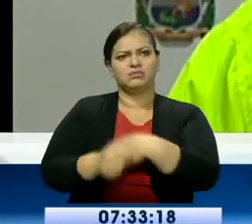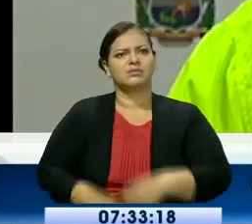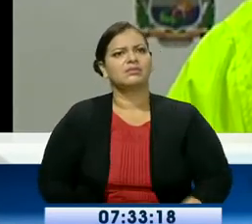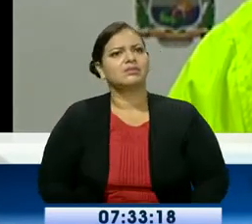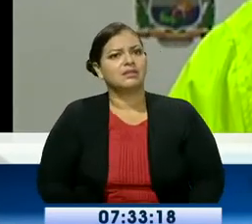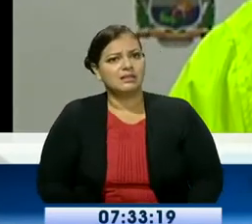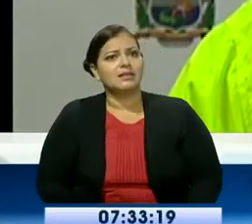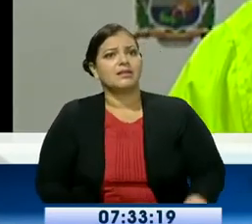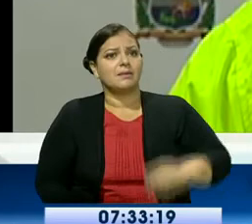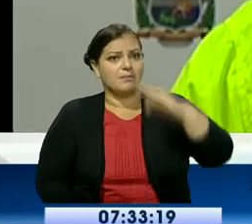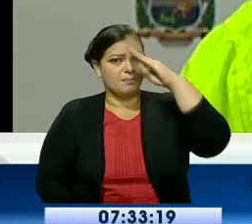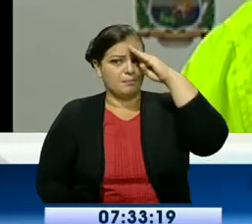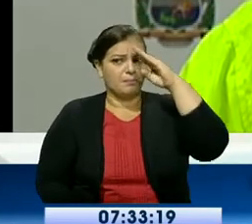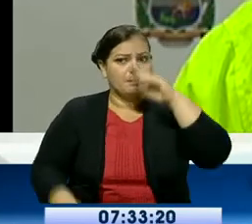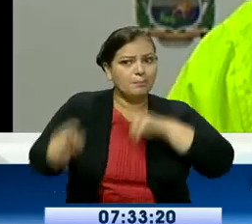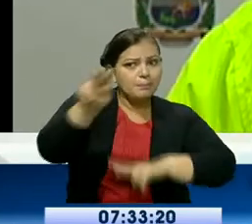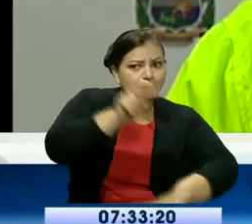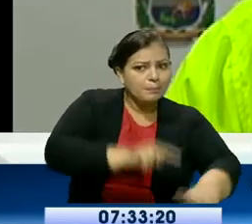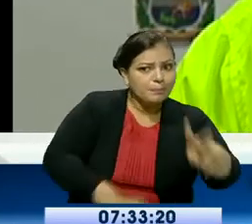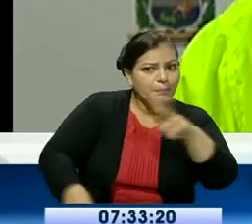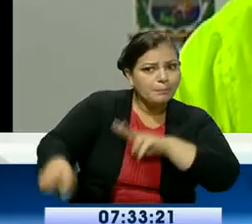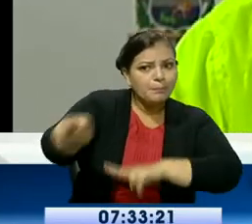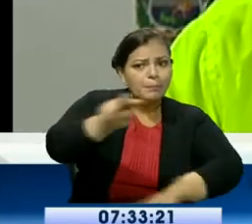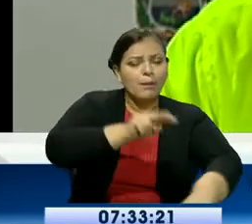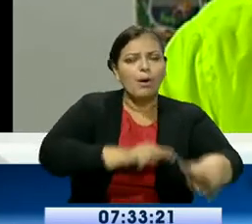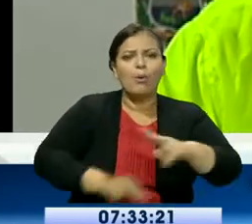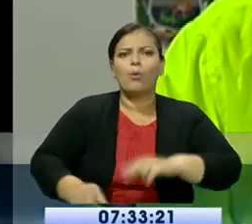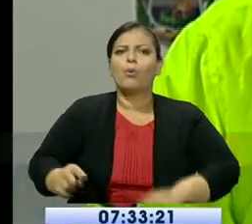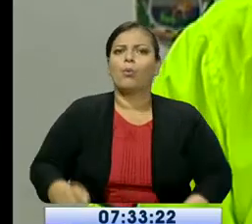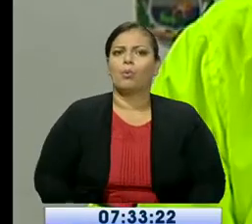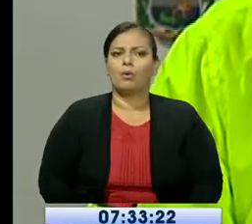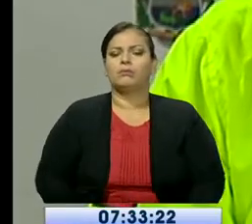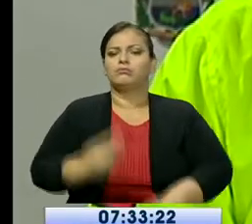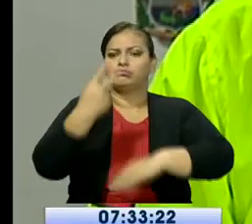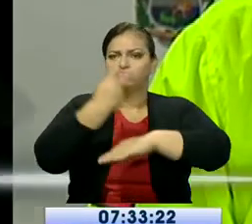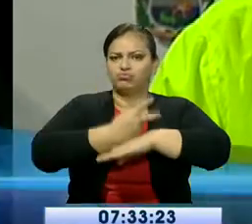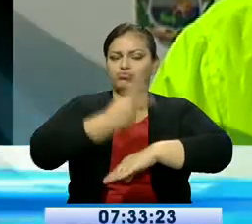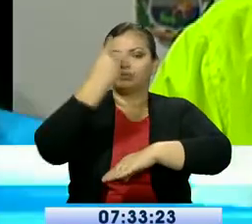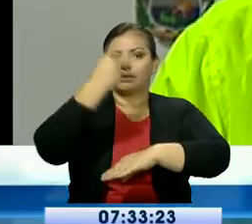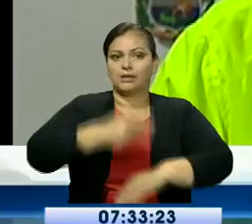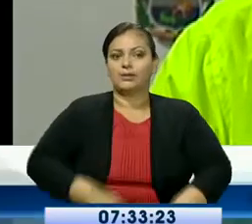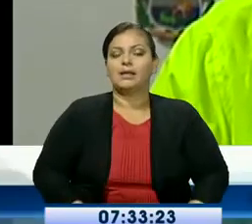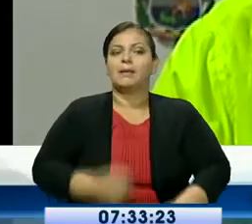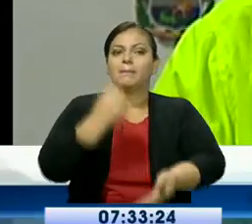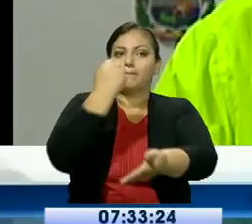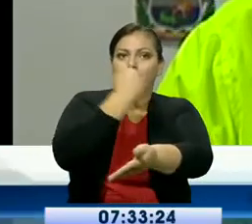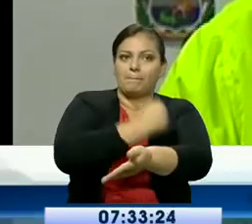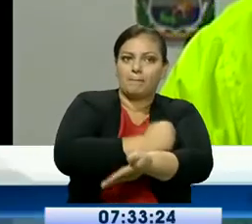aquí, Pascuales, 9 de octubre, Sur, y producto de aquello no es que nos